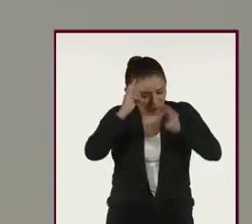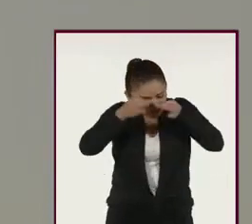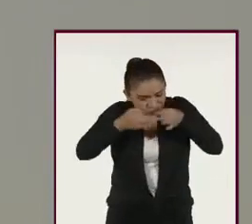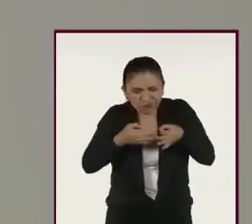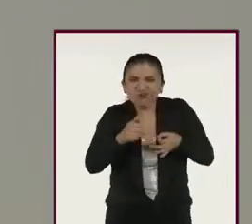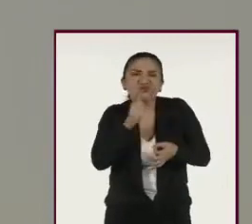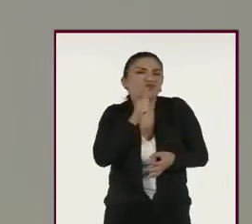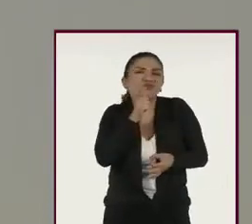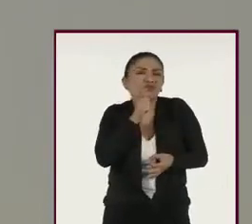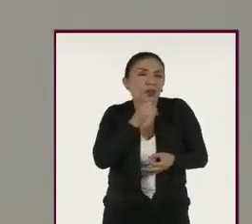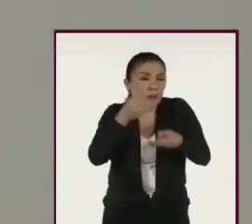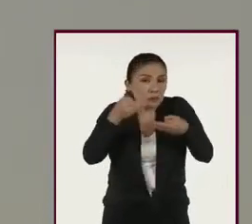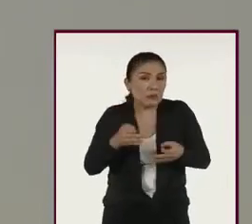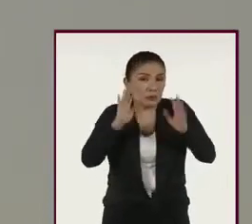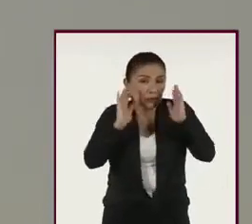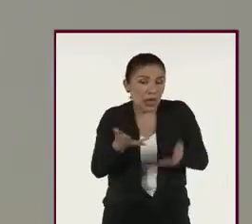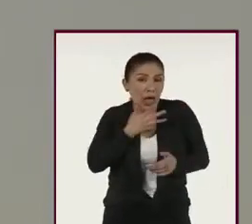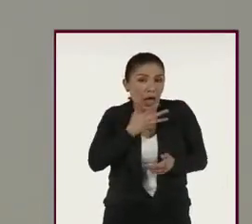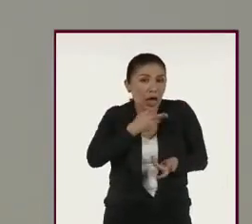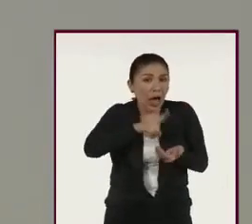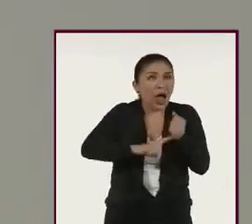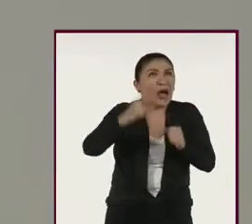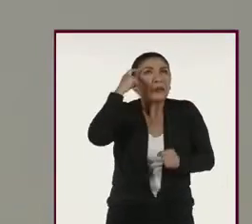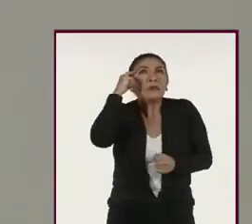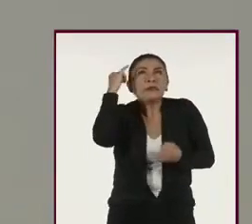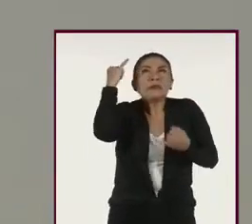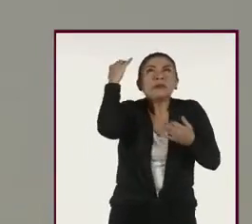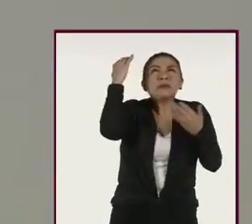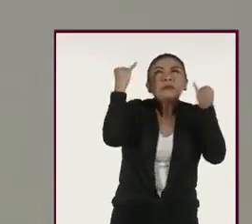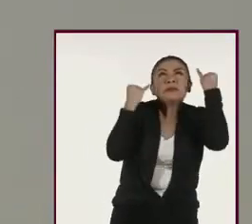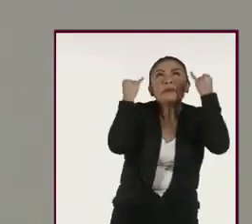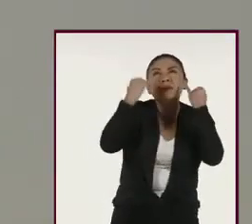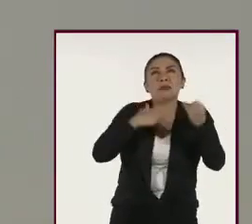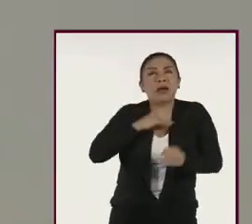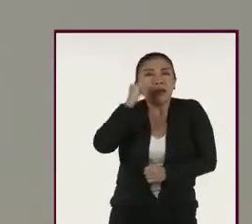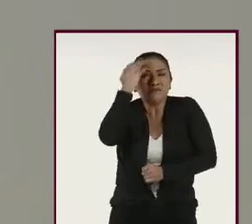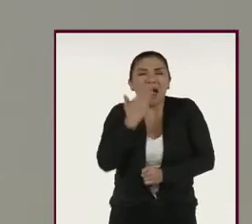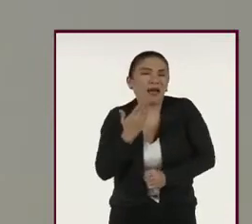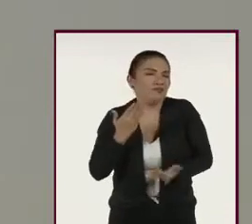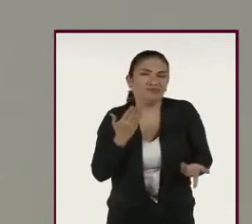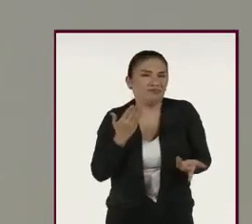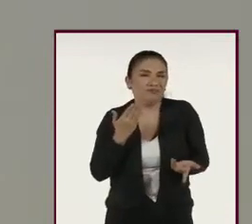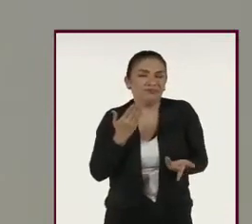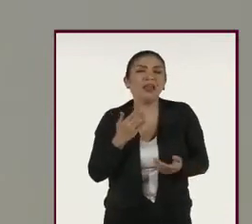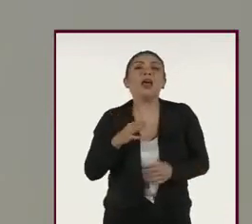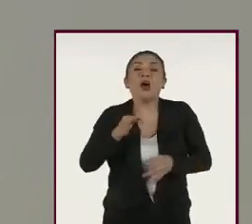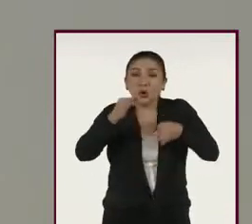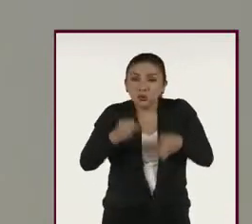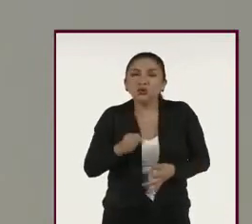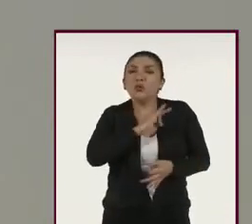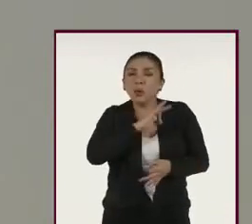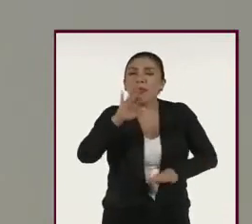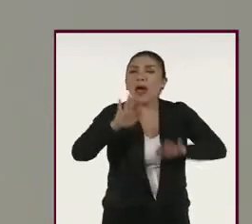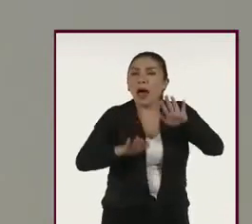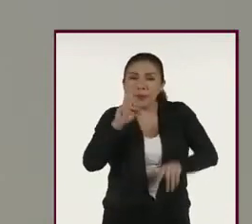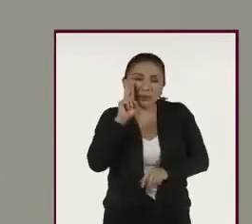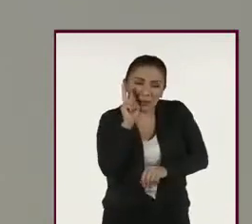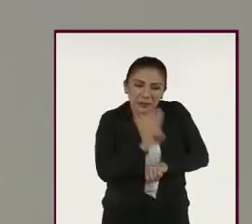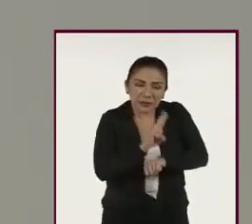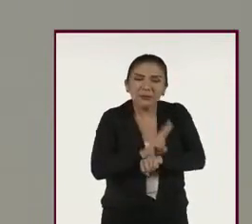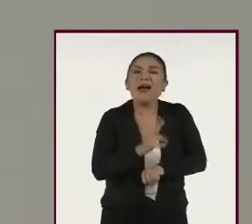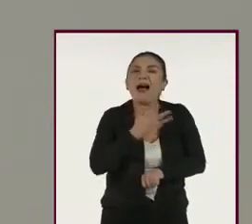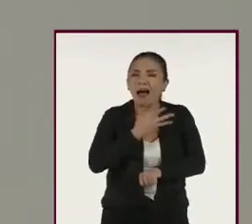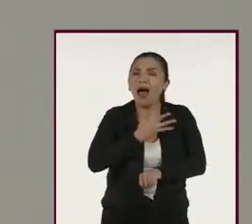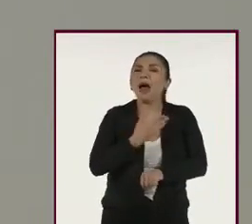y tampoco podría haber propiamente estas distorsiones en la imagen, que sí podemos llegar a observar en esta población